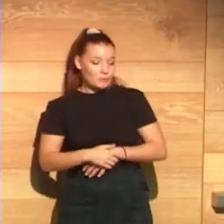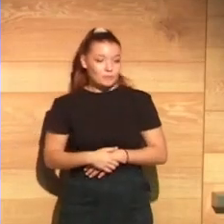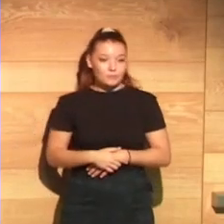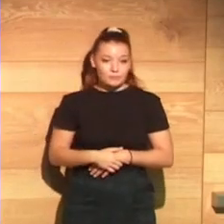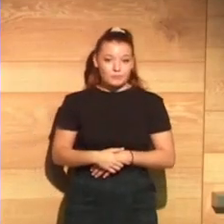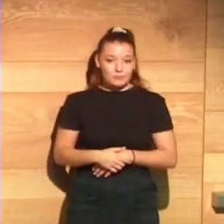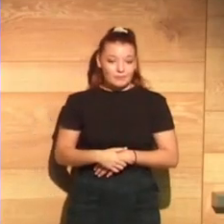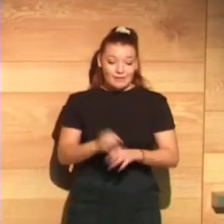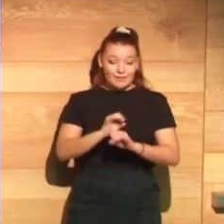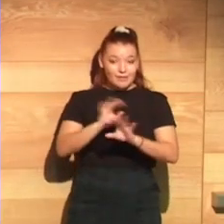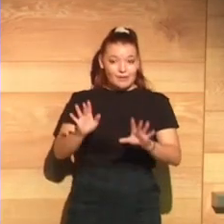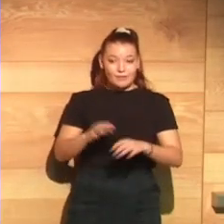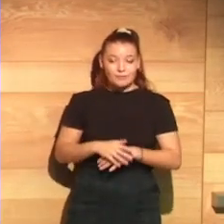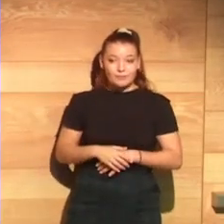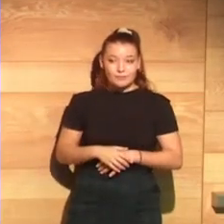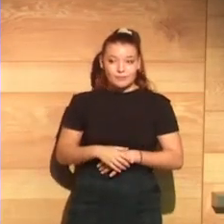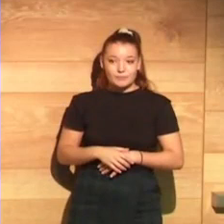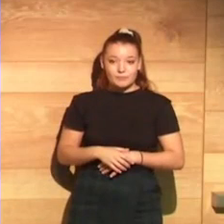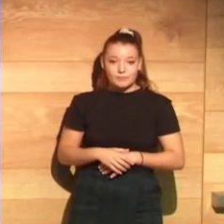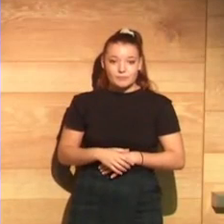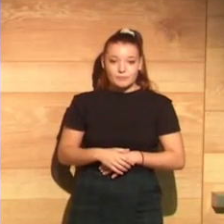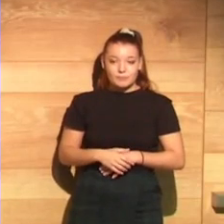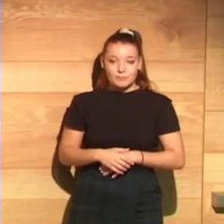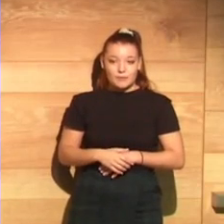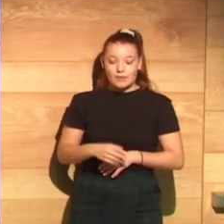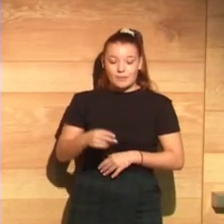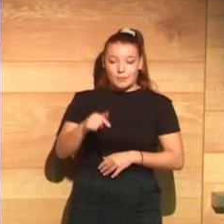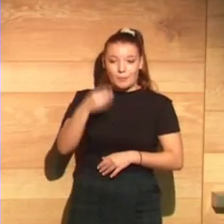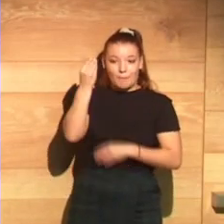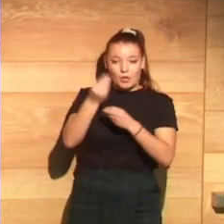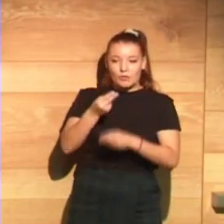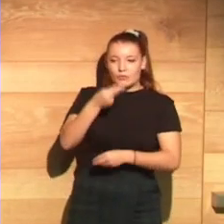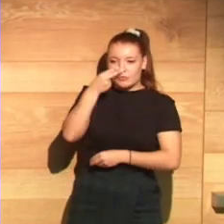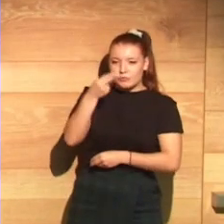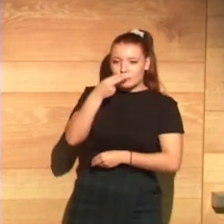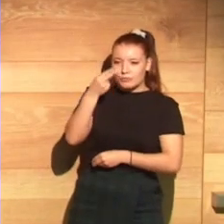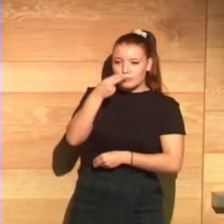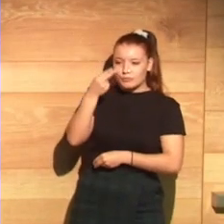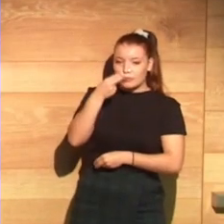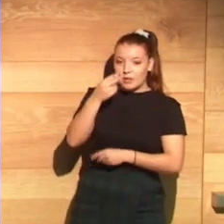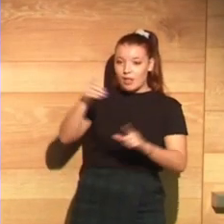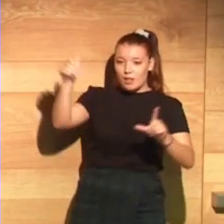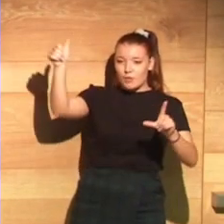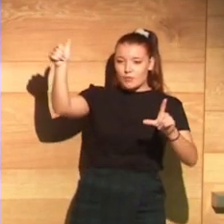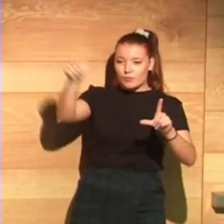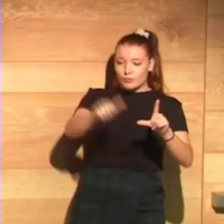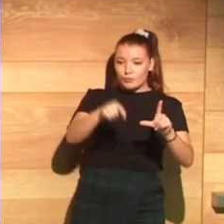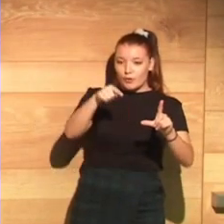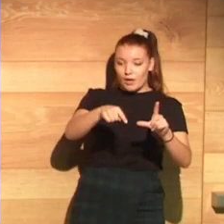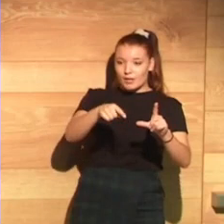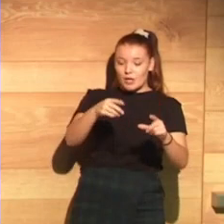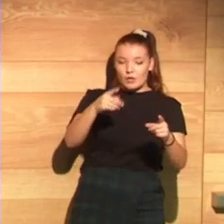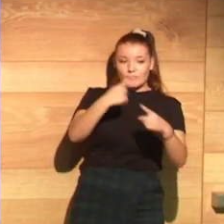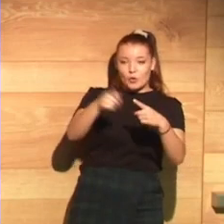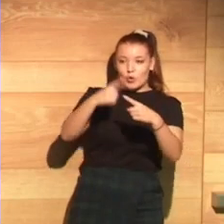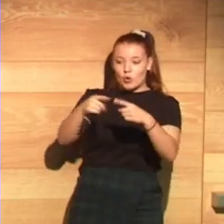Total. Claro, es que ahora, claro, es muy interesante ver cómo en la obra se iba colando todo